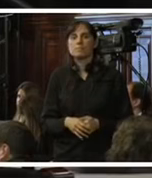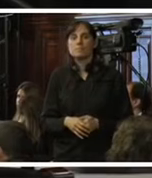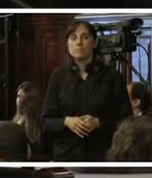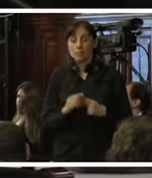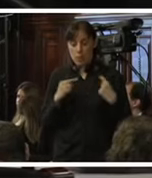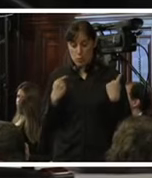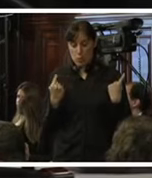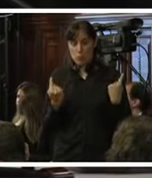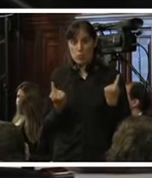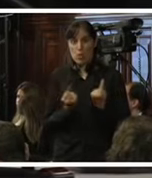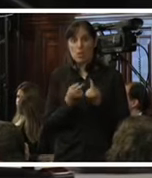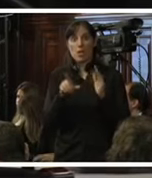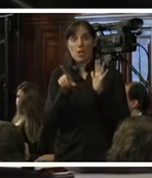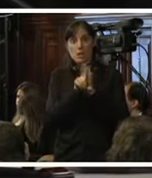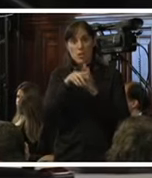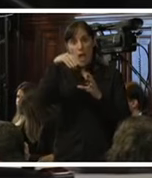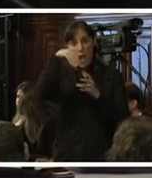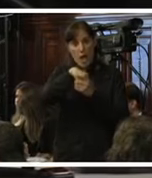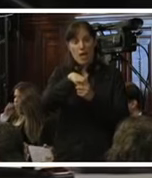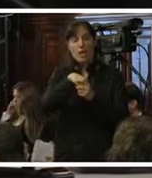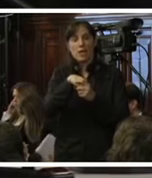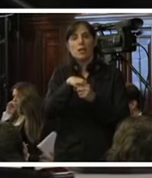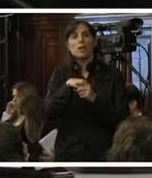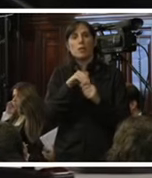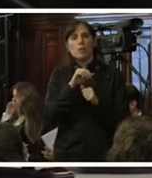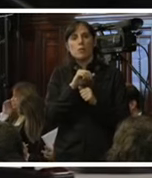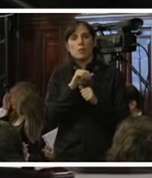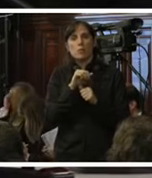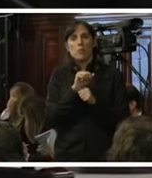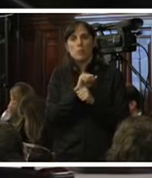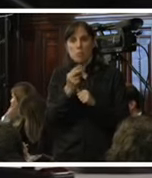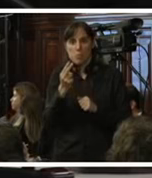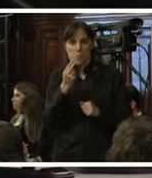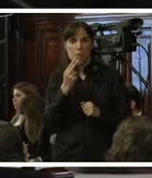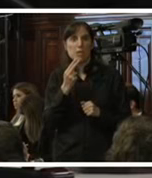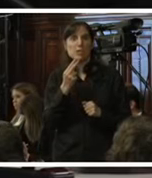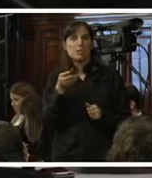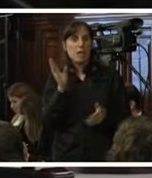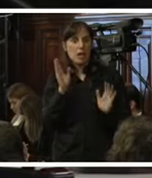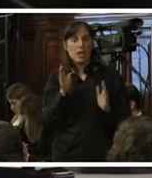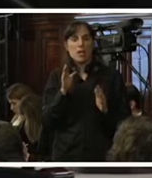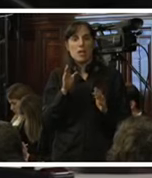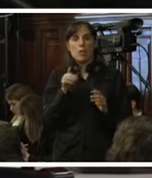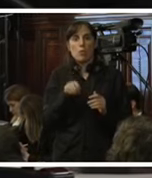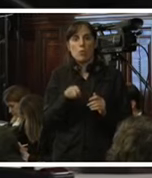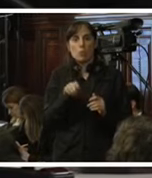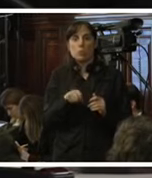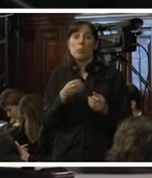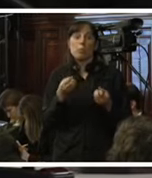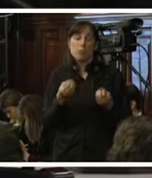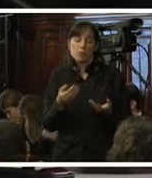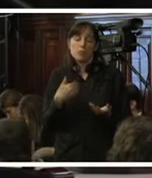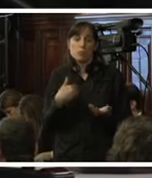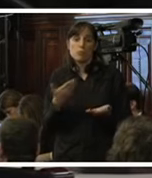Nuestra legislación interna nos permite otras salidas procesales, por lo que yo nuevamente extiendo la